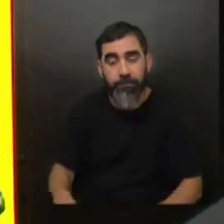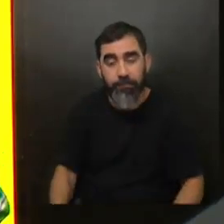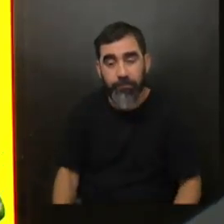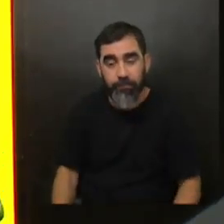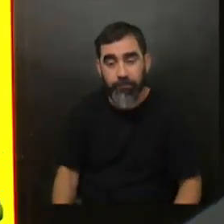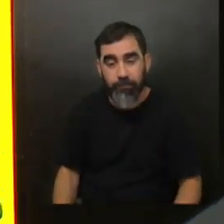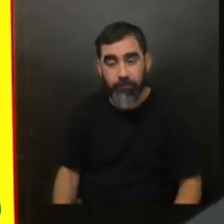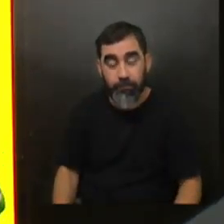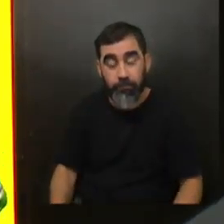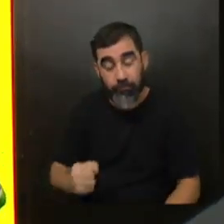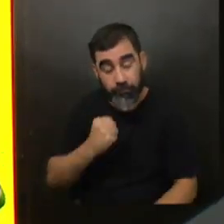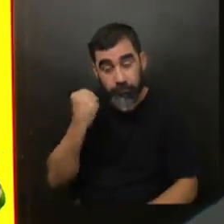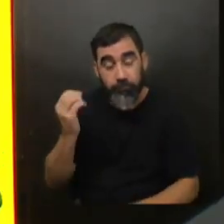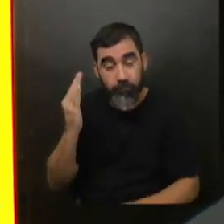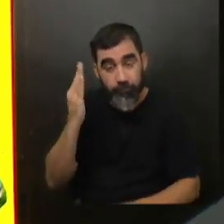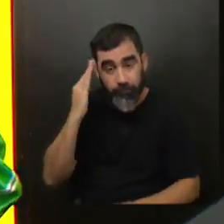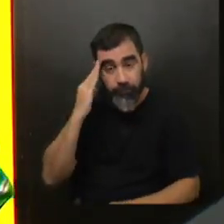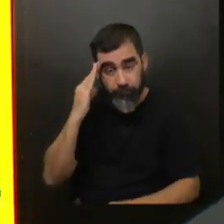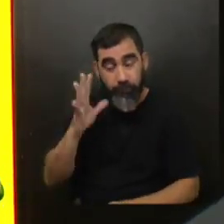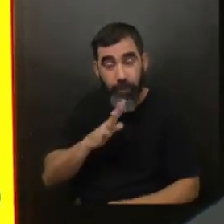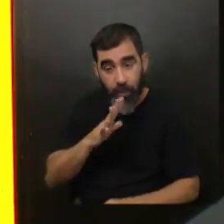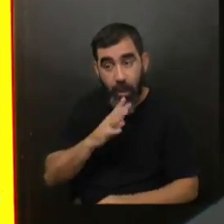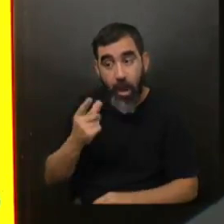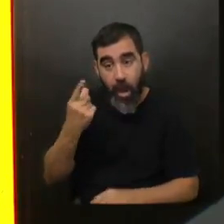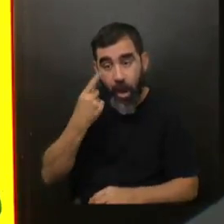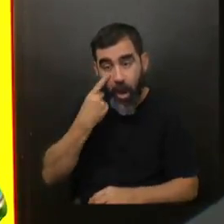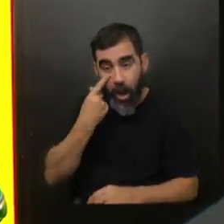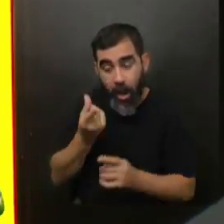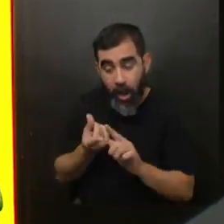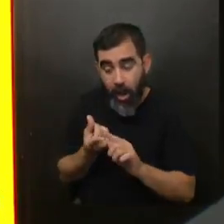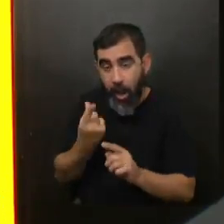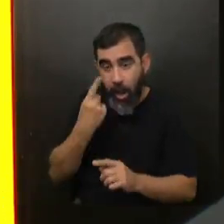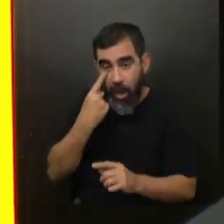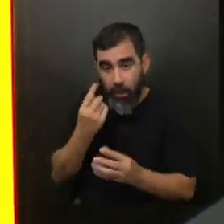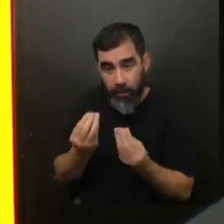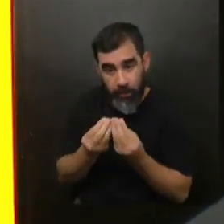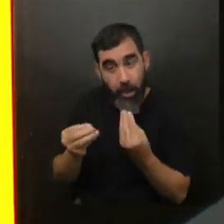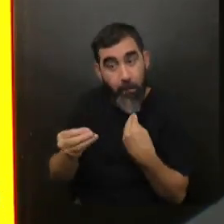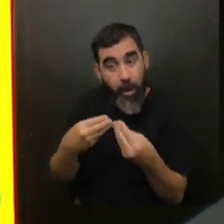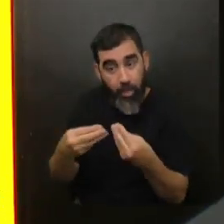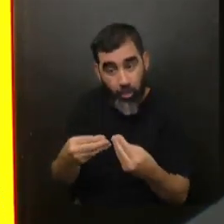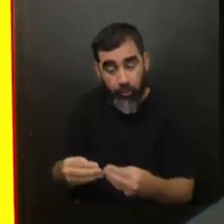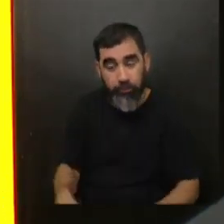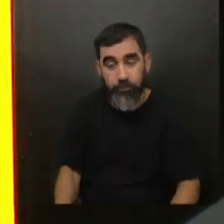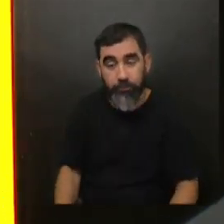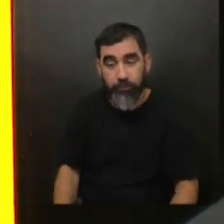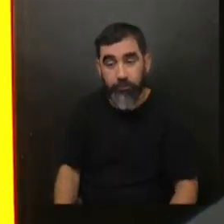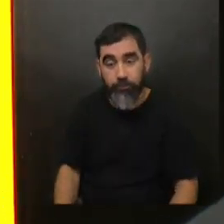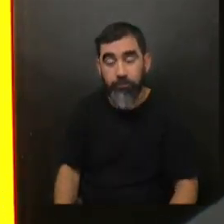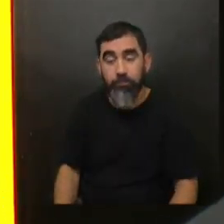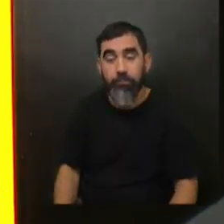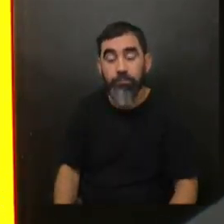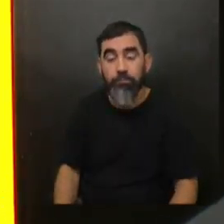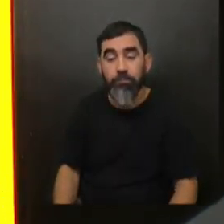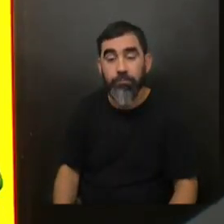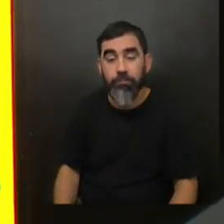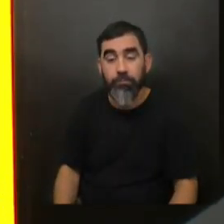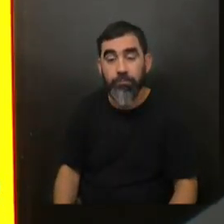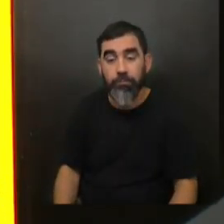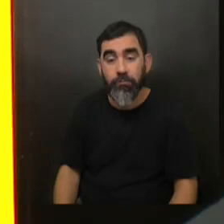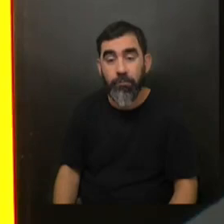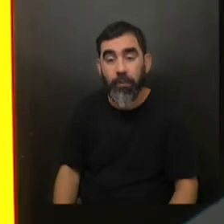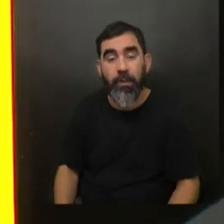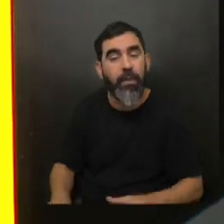es muy importante eso porque hay muchos usuarios de lentes de contacto blandos, ¿no? Y bueno, nos cuenta Rosario en la segunda parte del informe